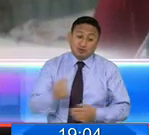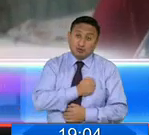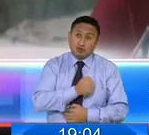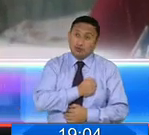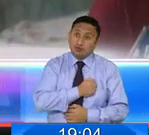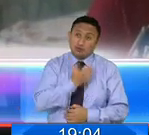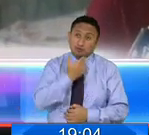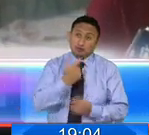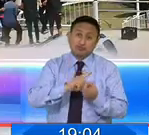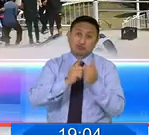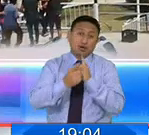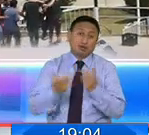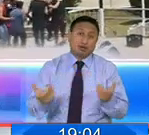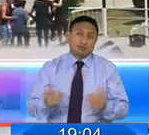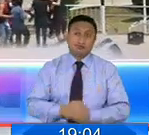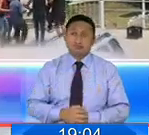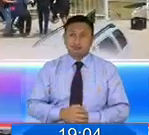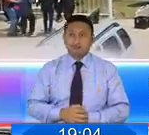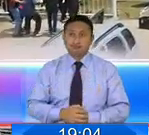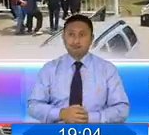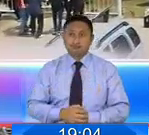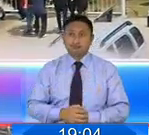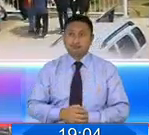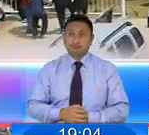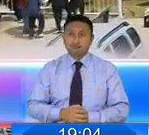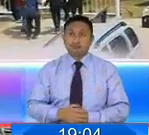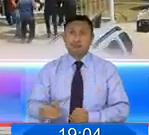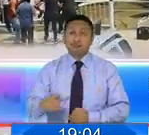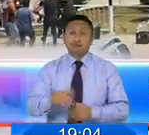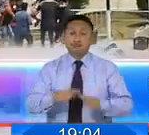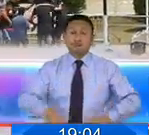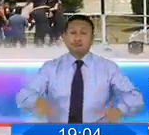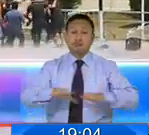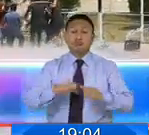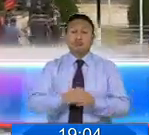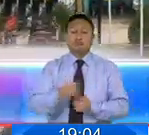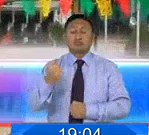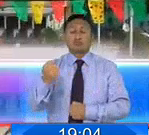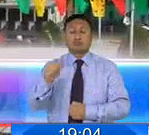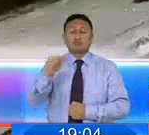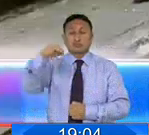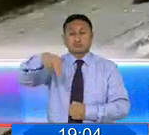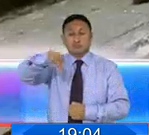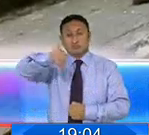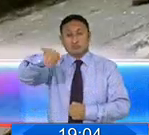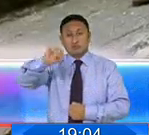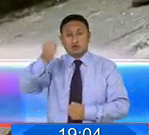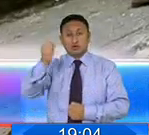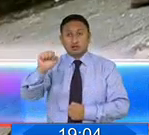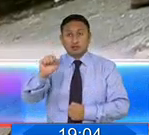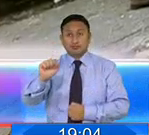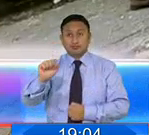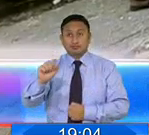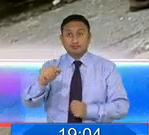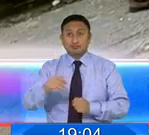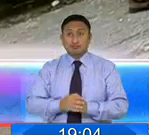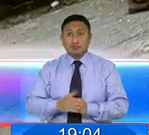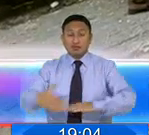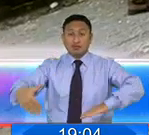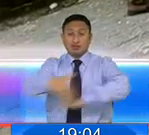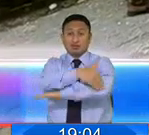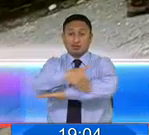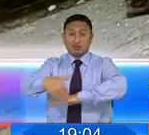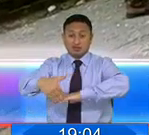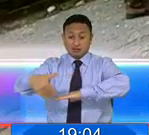que buscar a dónde irnos. Lo más grave se registró en el sitio San José del Cantón Atahualpa. Una de las principales calles ubicada a